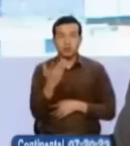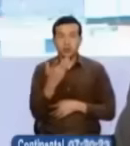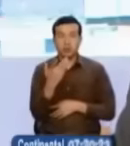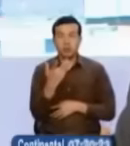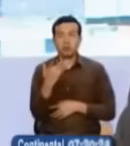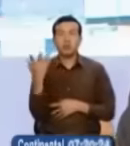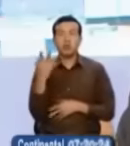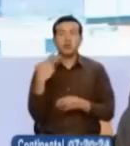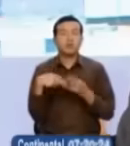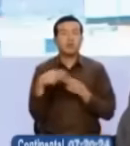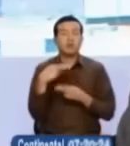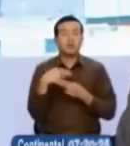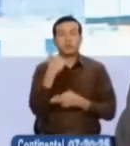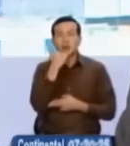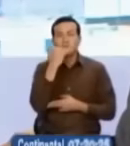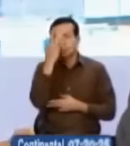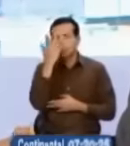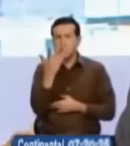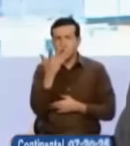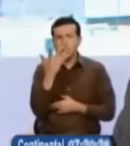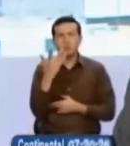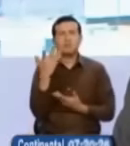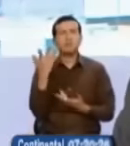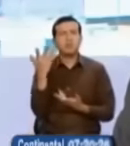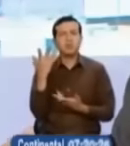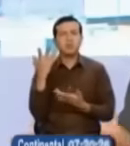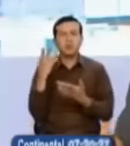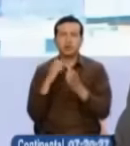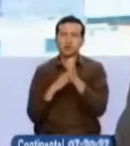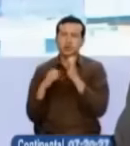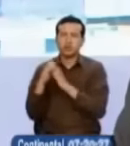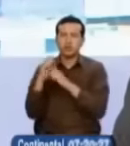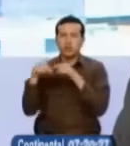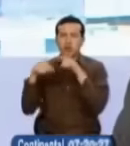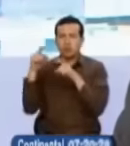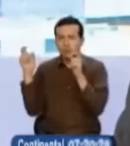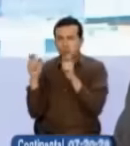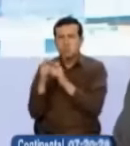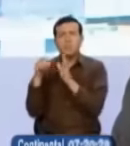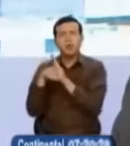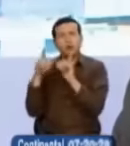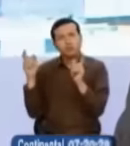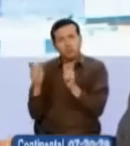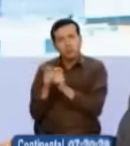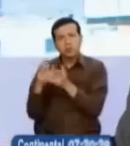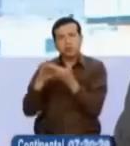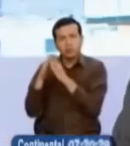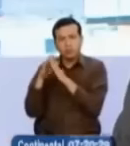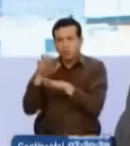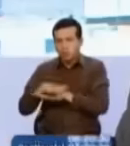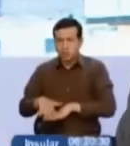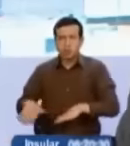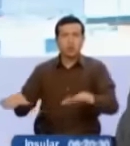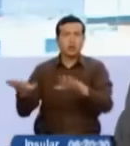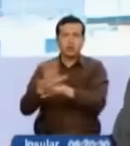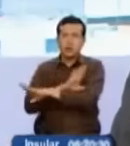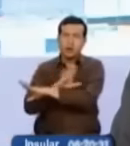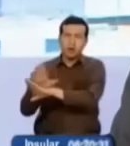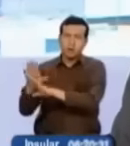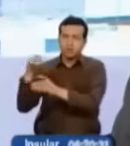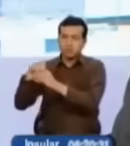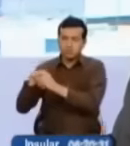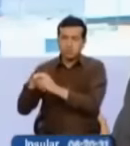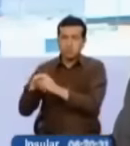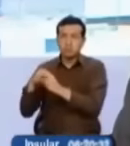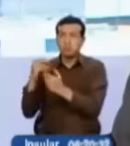falla de mercado se resuelve con pequeñas estructuras de agrocrédito, llama pequeños bancos que están en las comunidades, en las localidades, y